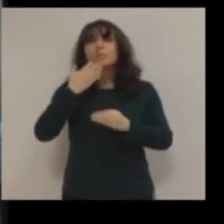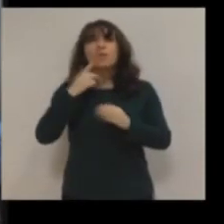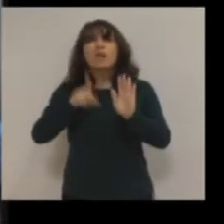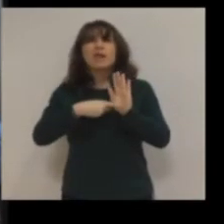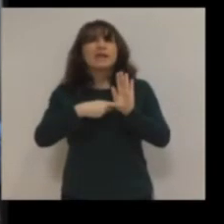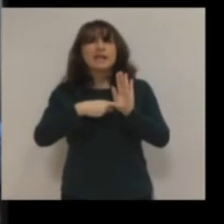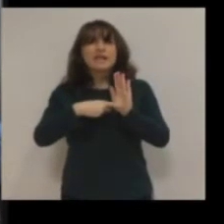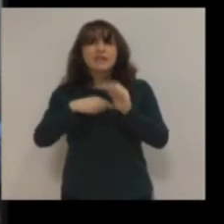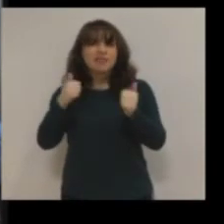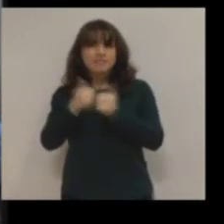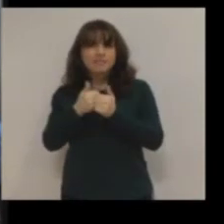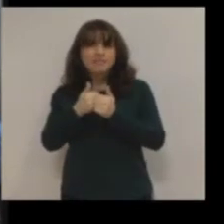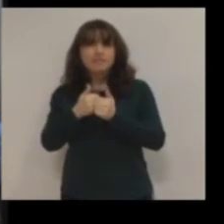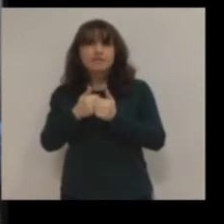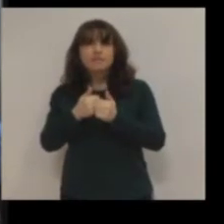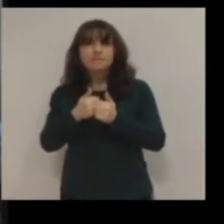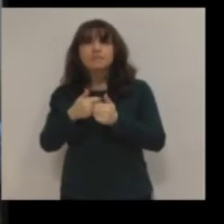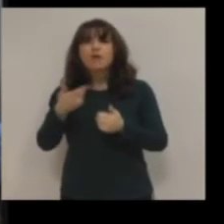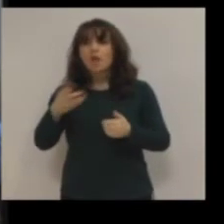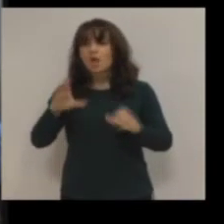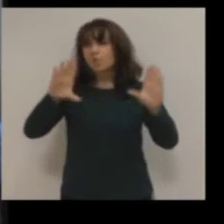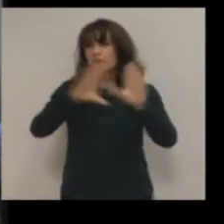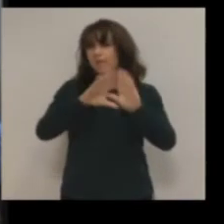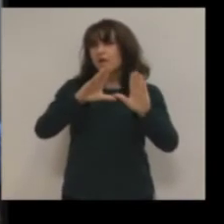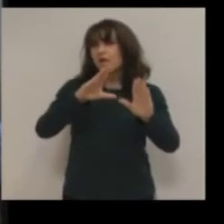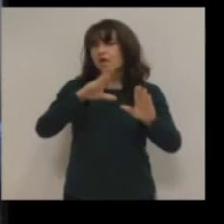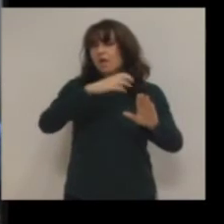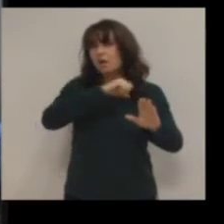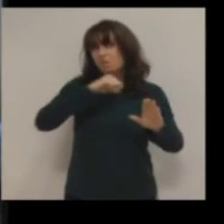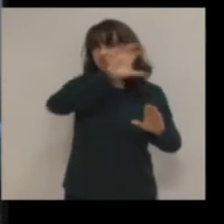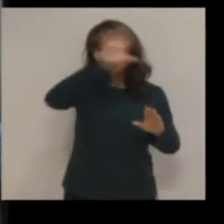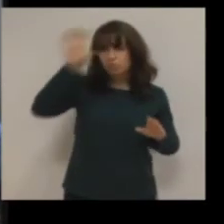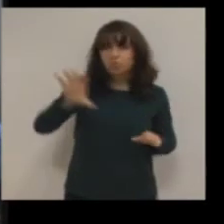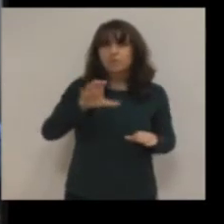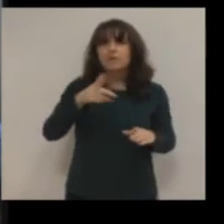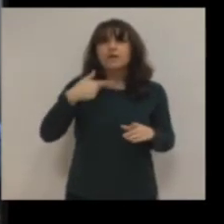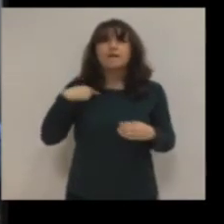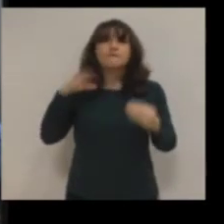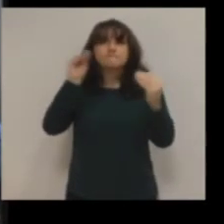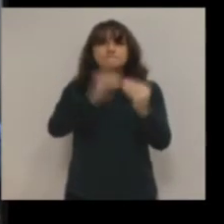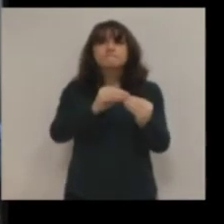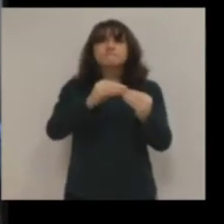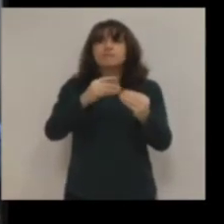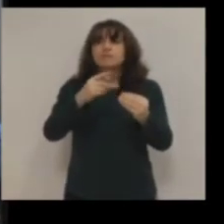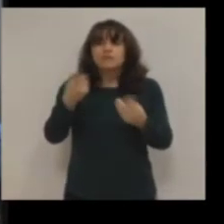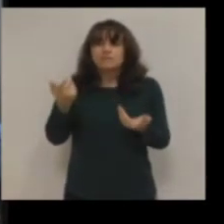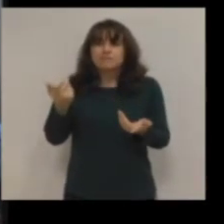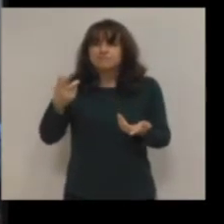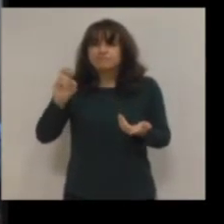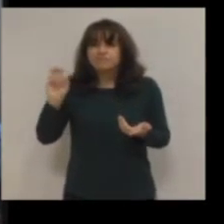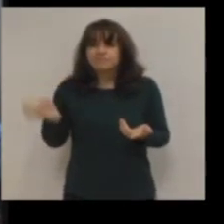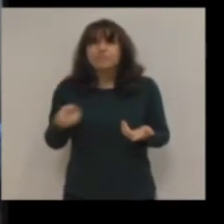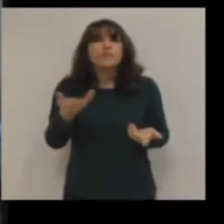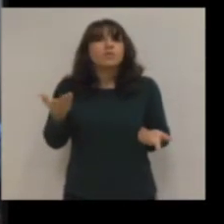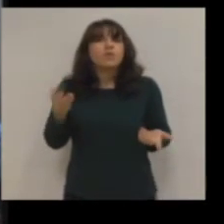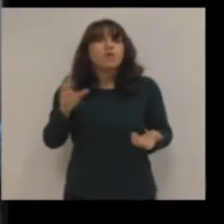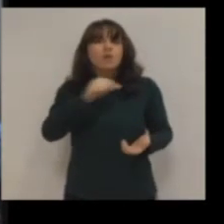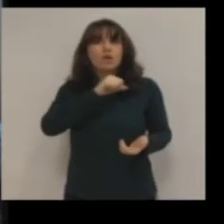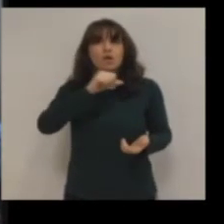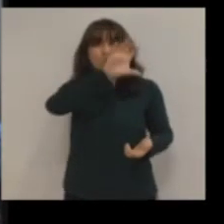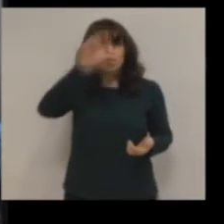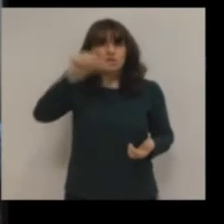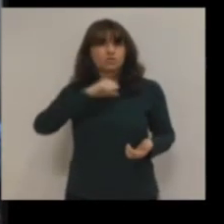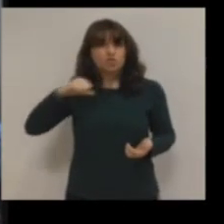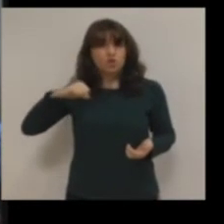la ley de dependencia, la comunidad autónoma, de acuerdo con sus recursos, desarrollará, y si pero la comunidad autónoma eso queda ahí, si